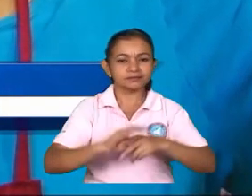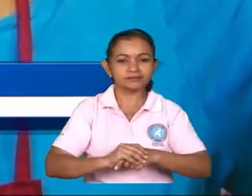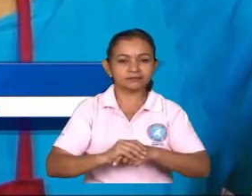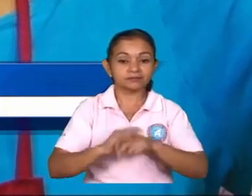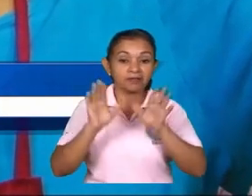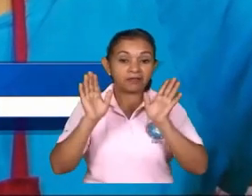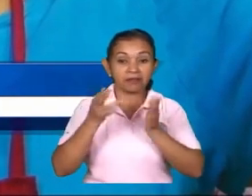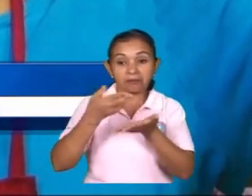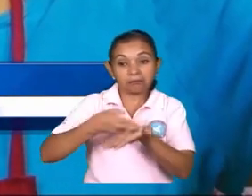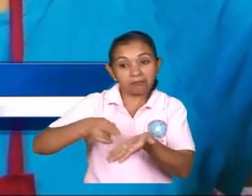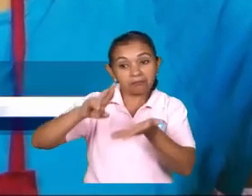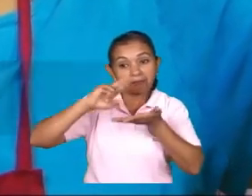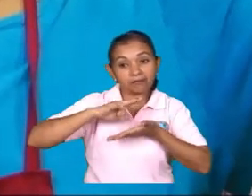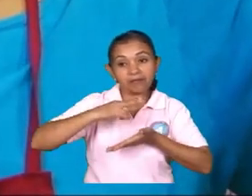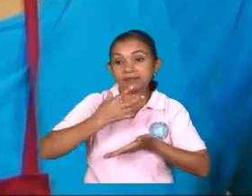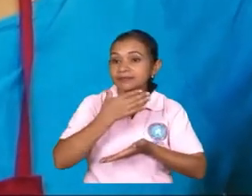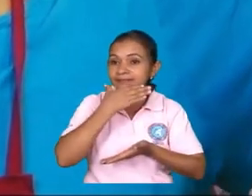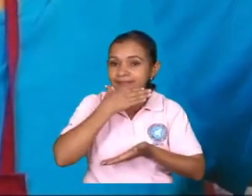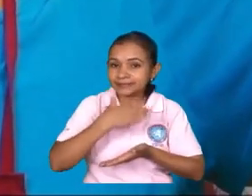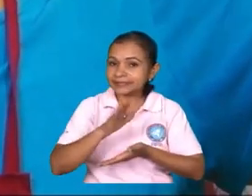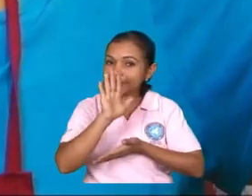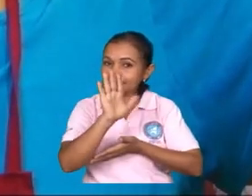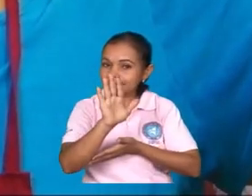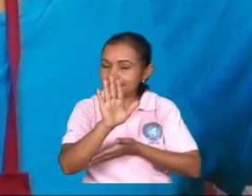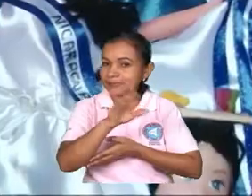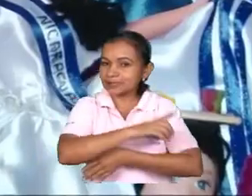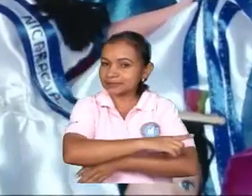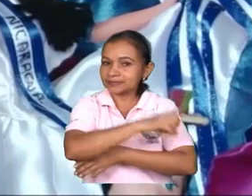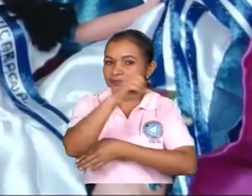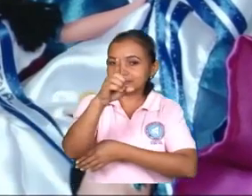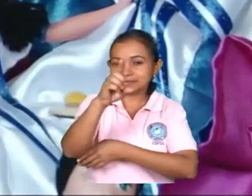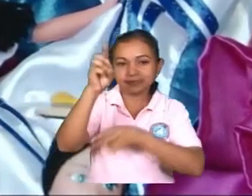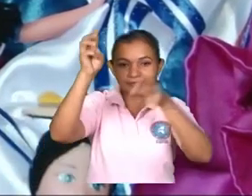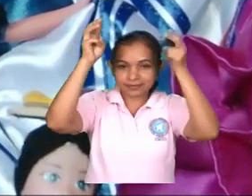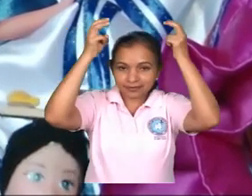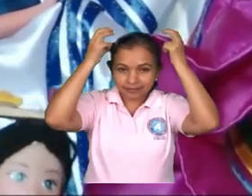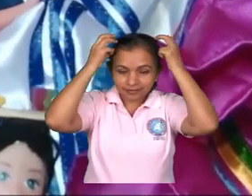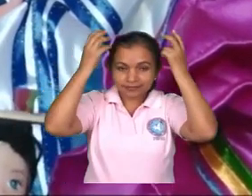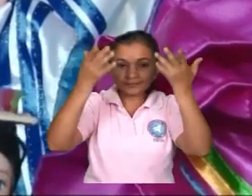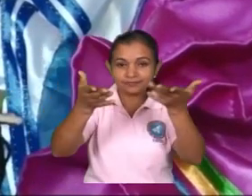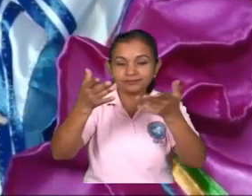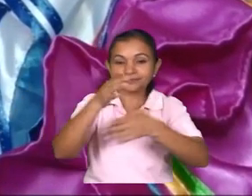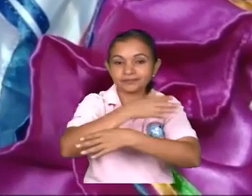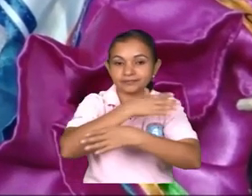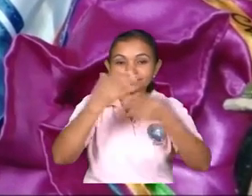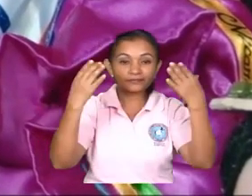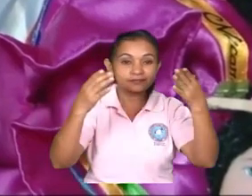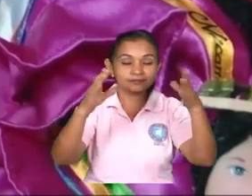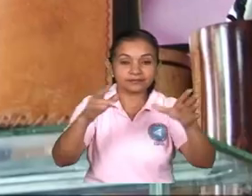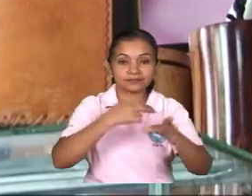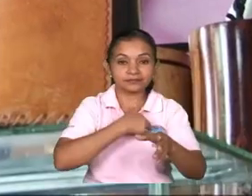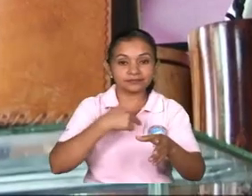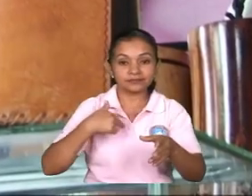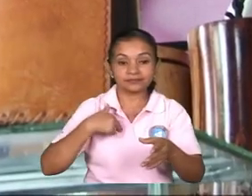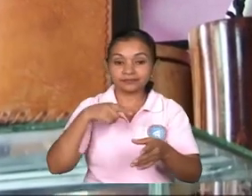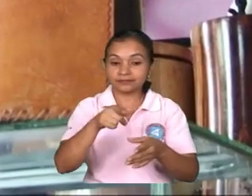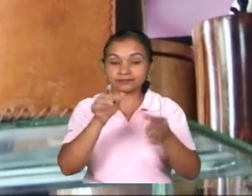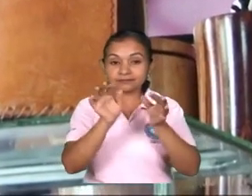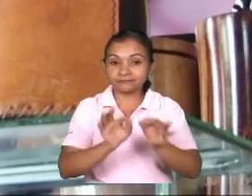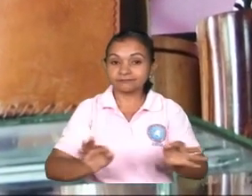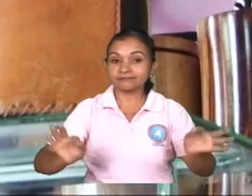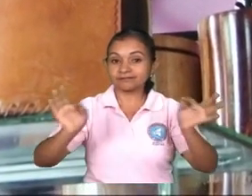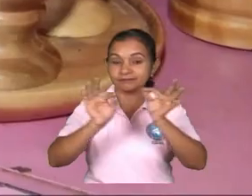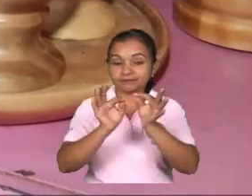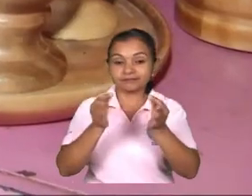no me regalaste para en diciembre. No, espérate, que vienen los Reyes Magos. Debido a su gran variedad, las artesanías se han convertido en piezas